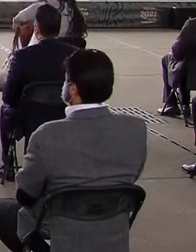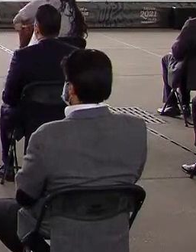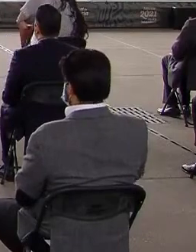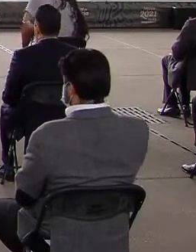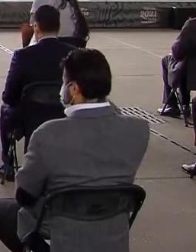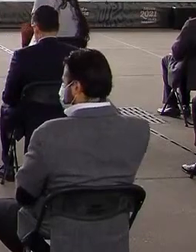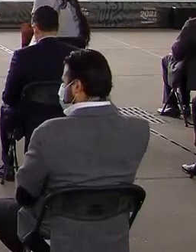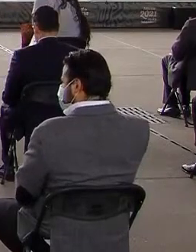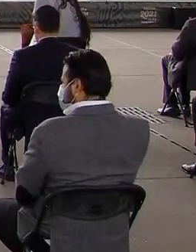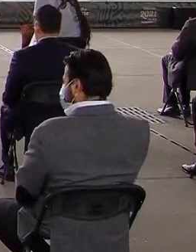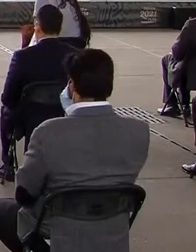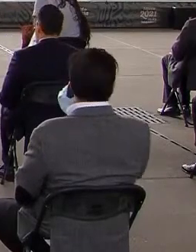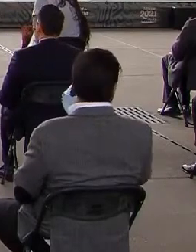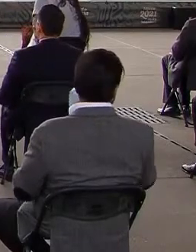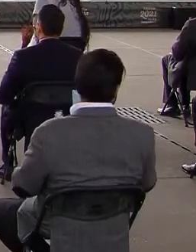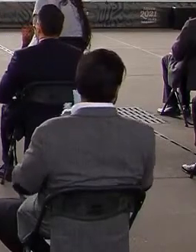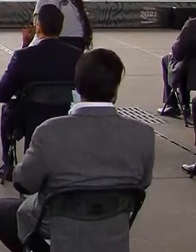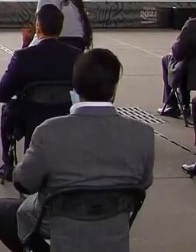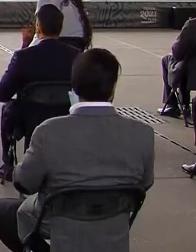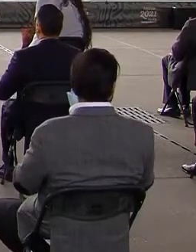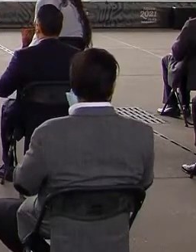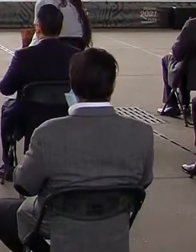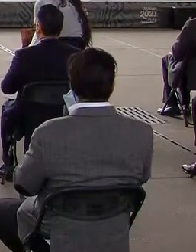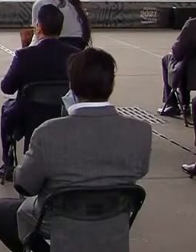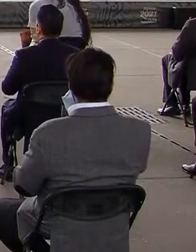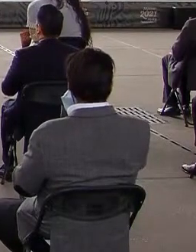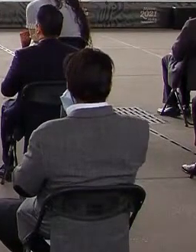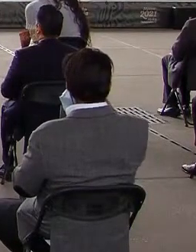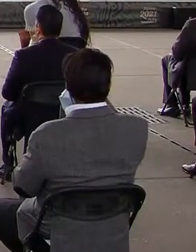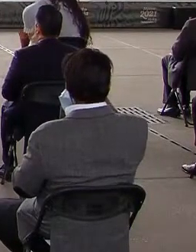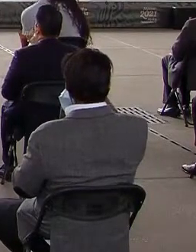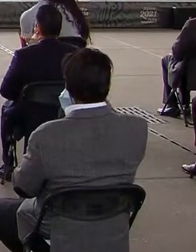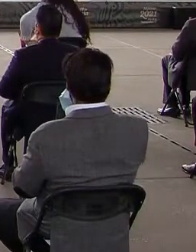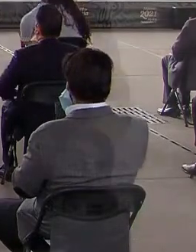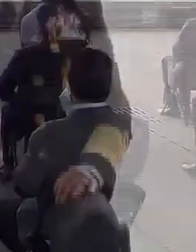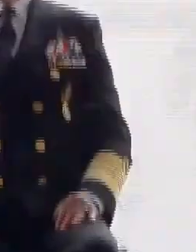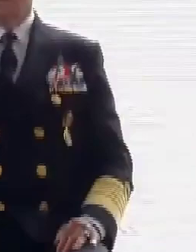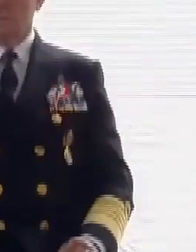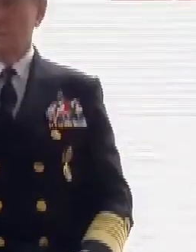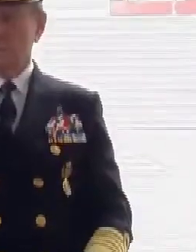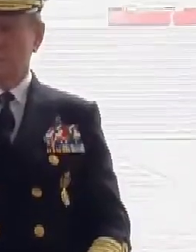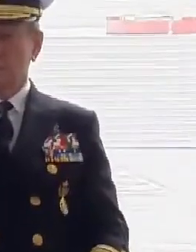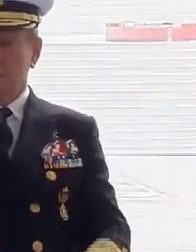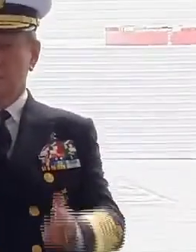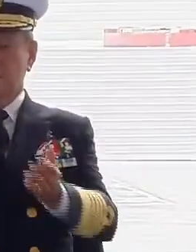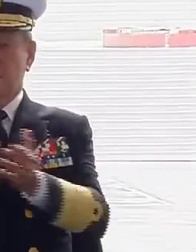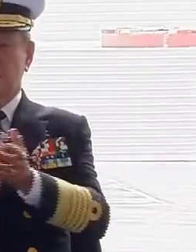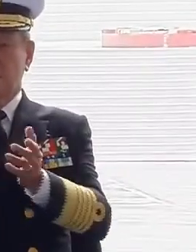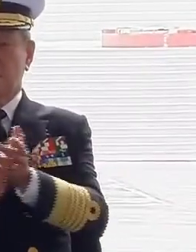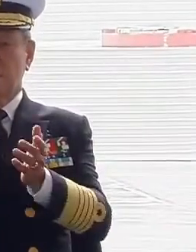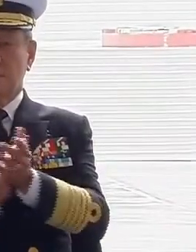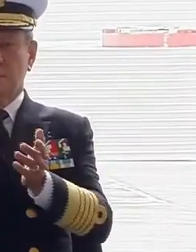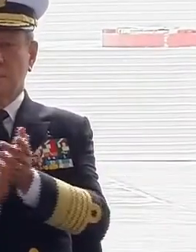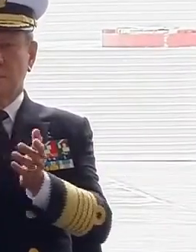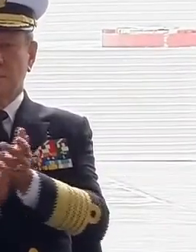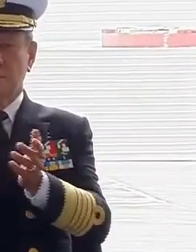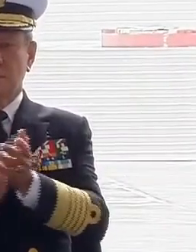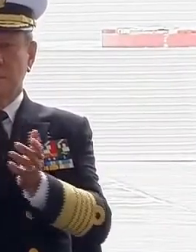el licenciado Andrés Manuel López Obrador, presidente constitucional de los Estados Unidos mexicanos.